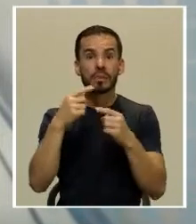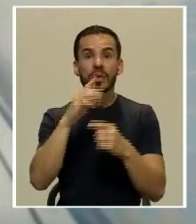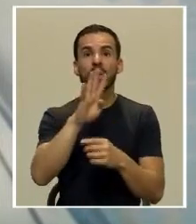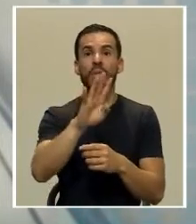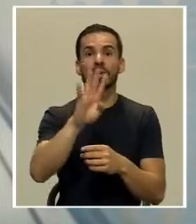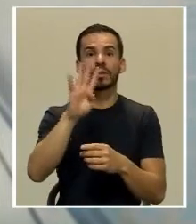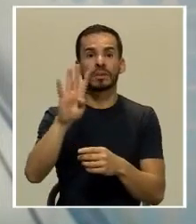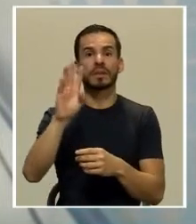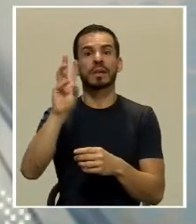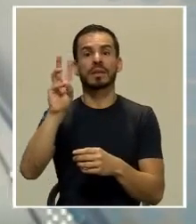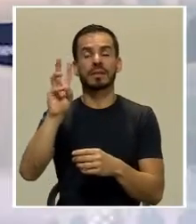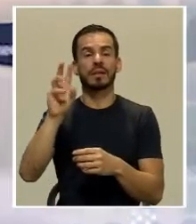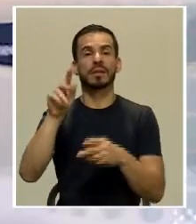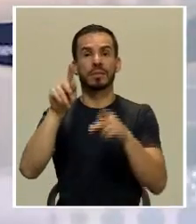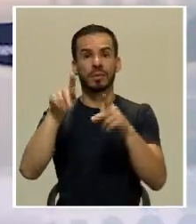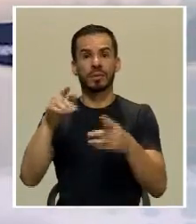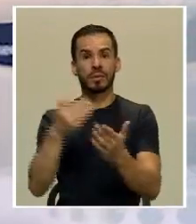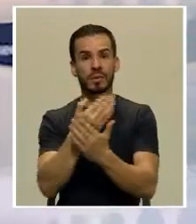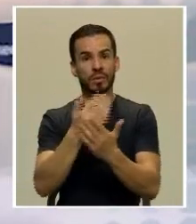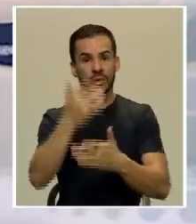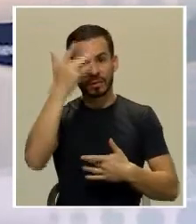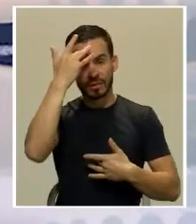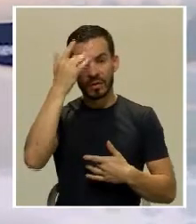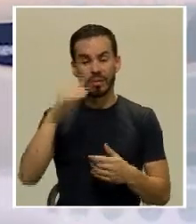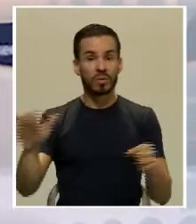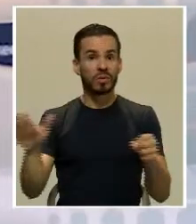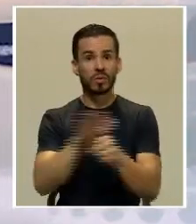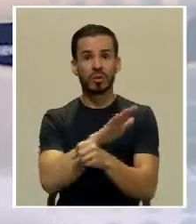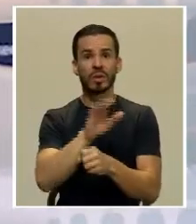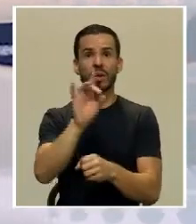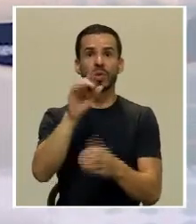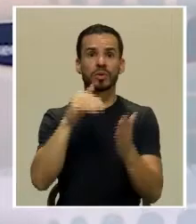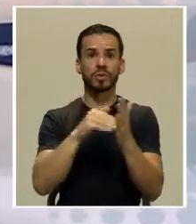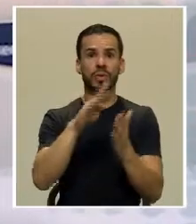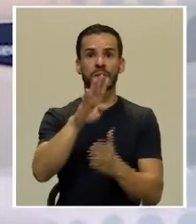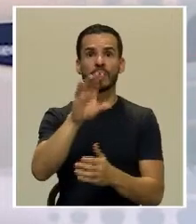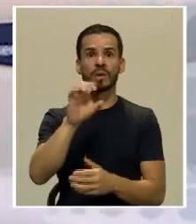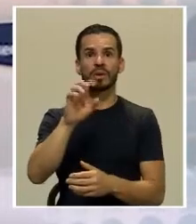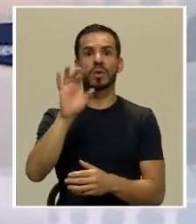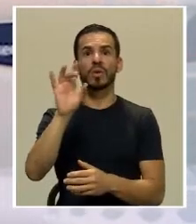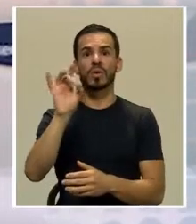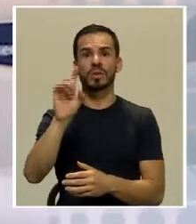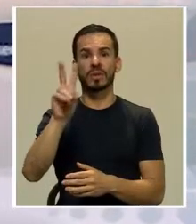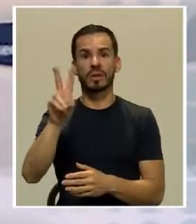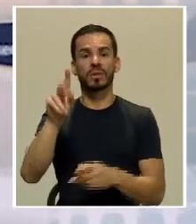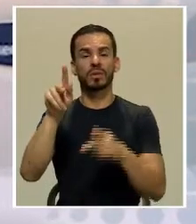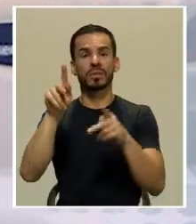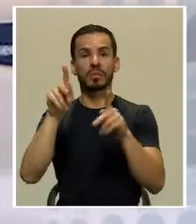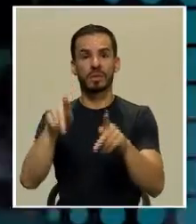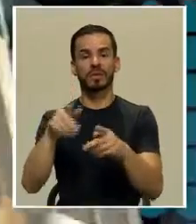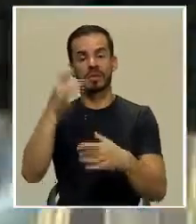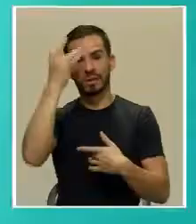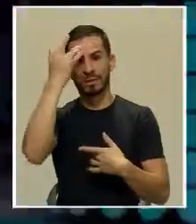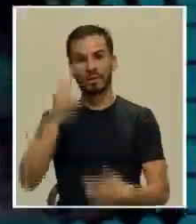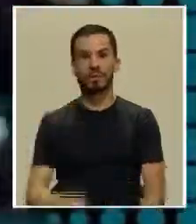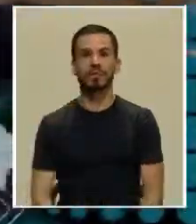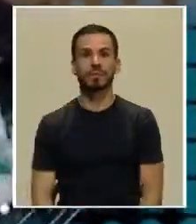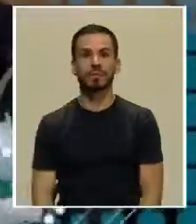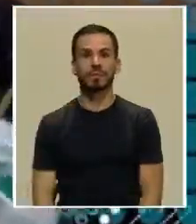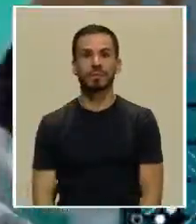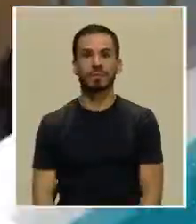reportaron 446 nuevos casos y un total de 8.482 positivos.